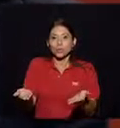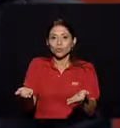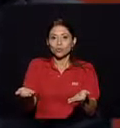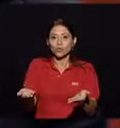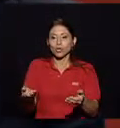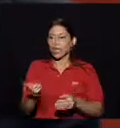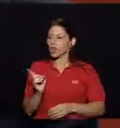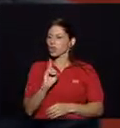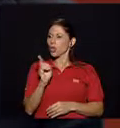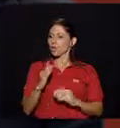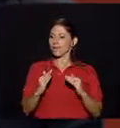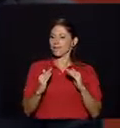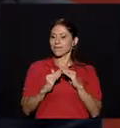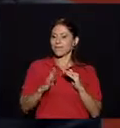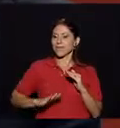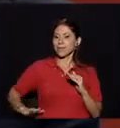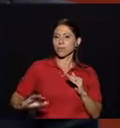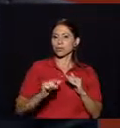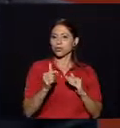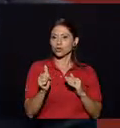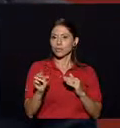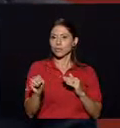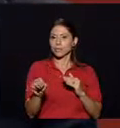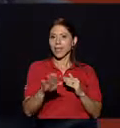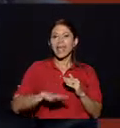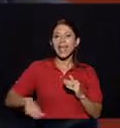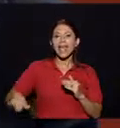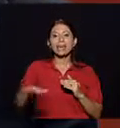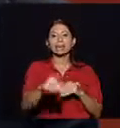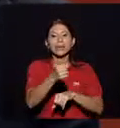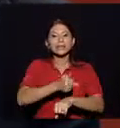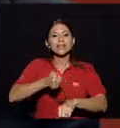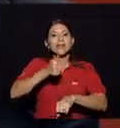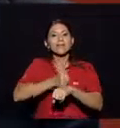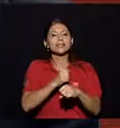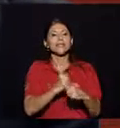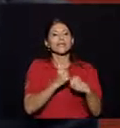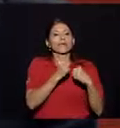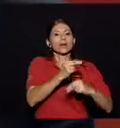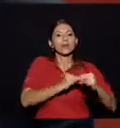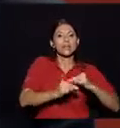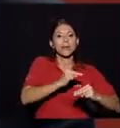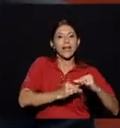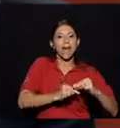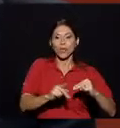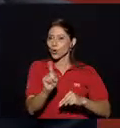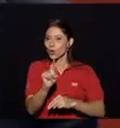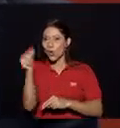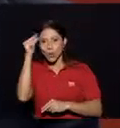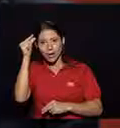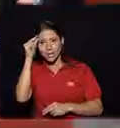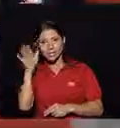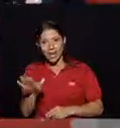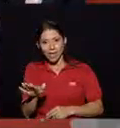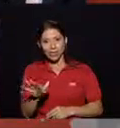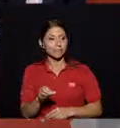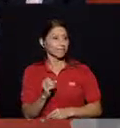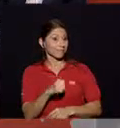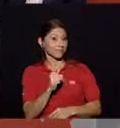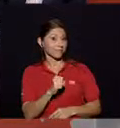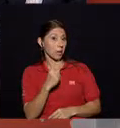en el gran área metropolitana ha estado definido por las fuerzas del mercado, no por el Estado. Sí. ¿Qué